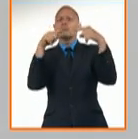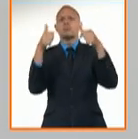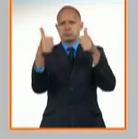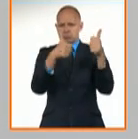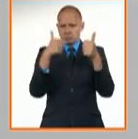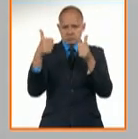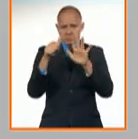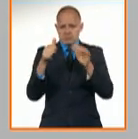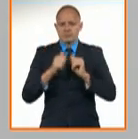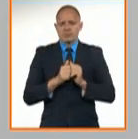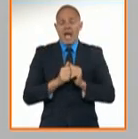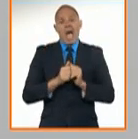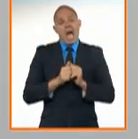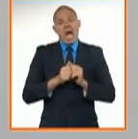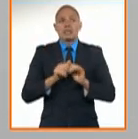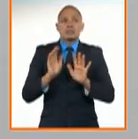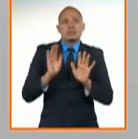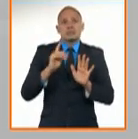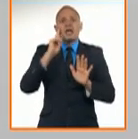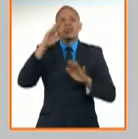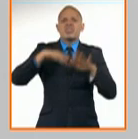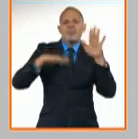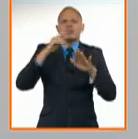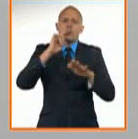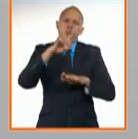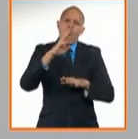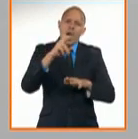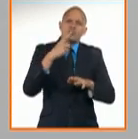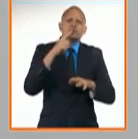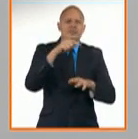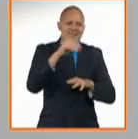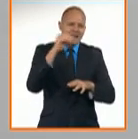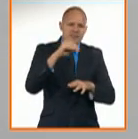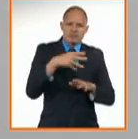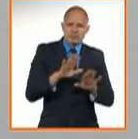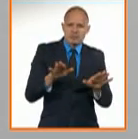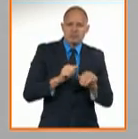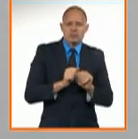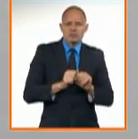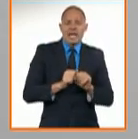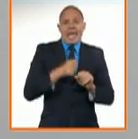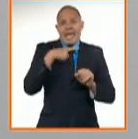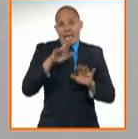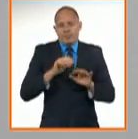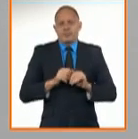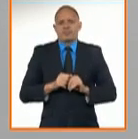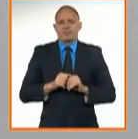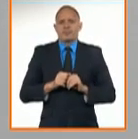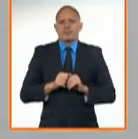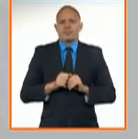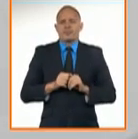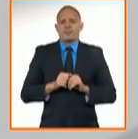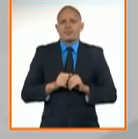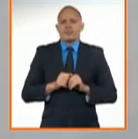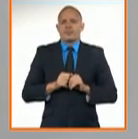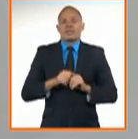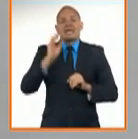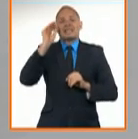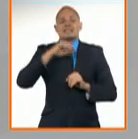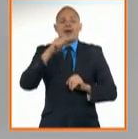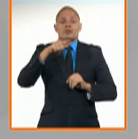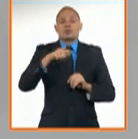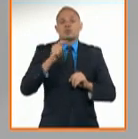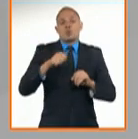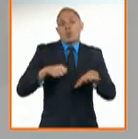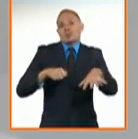punto 5.6 vas a la carga que tiene instalada pero cuando qué pasa con ustedes se van a quitar el servicio de tierra de servicio por un